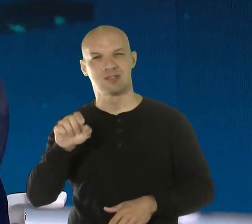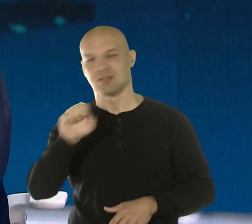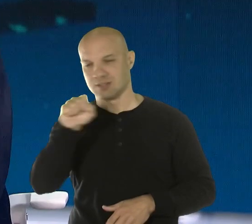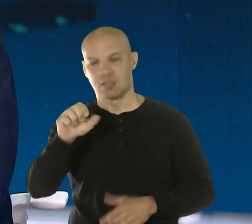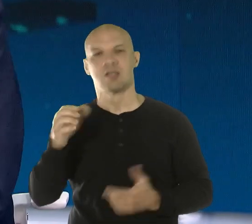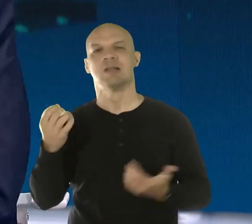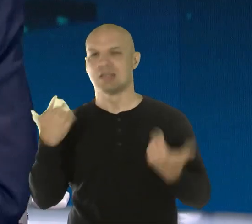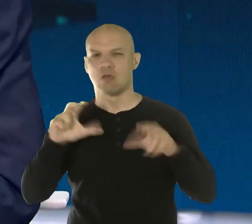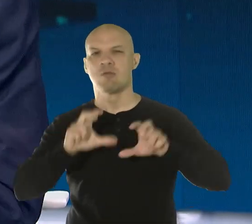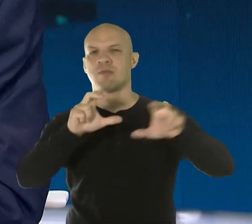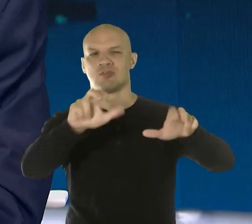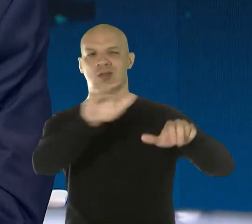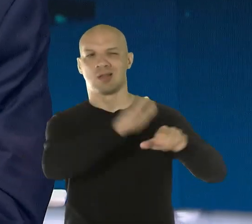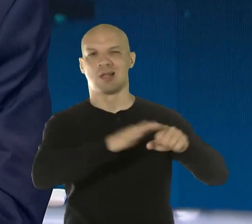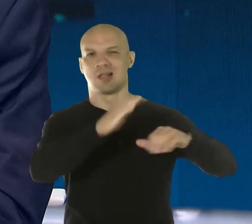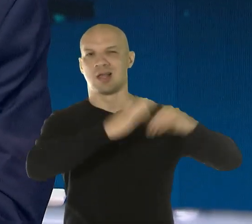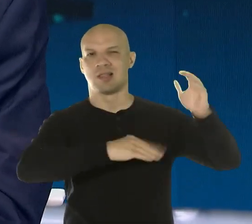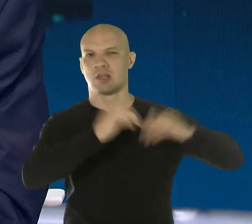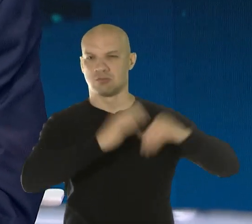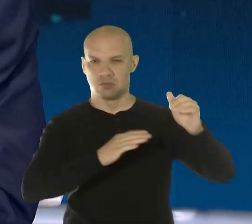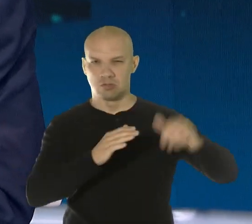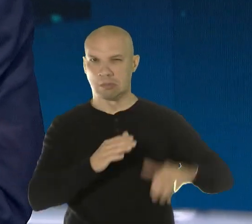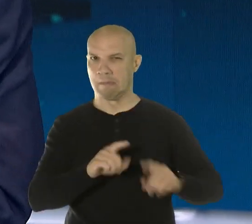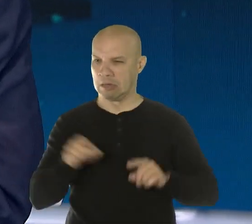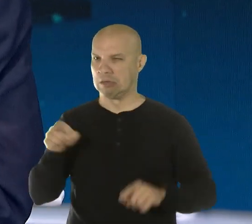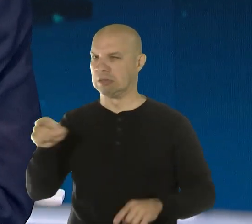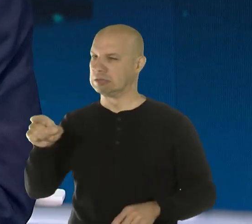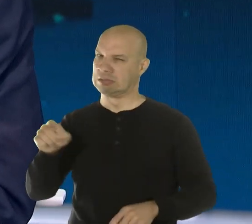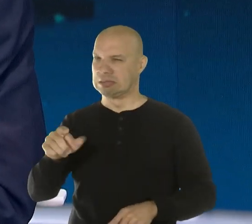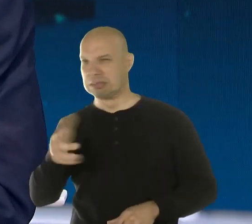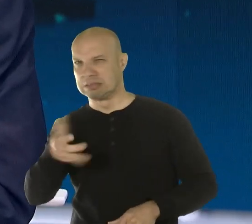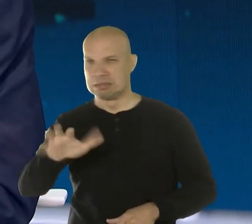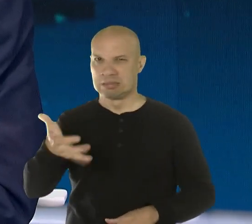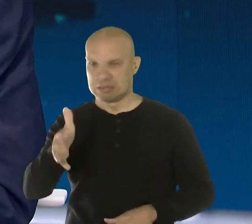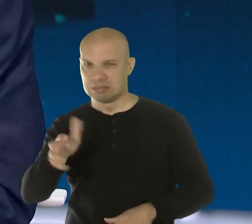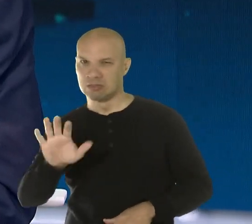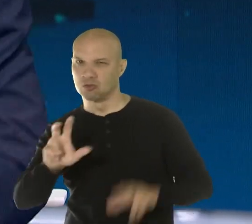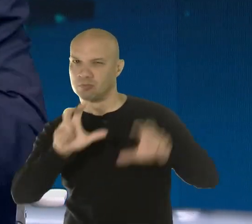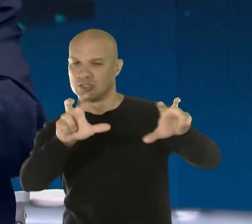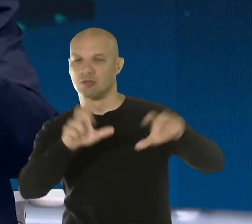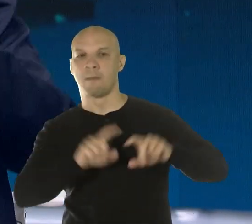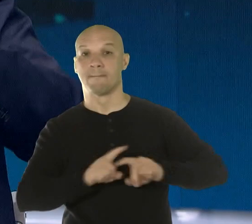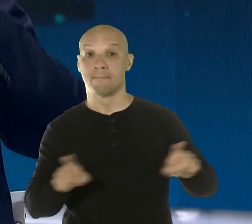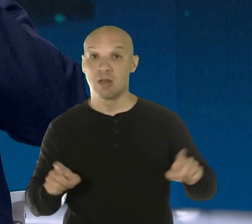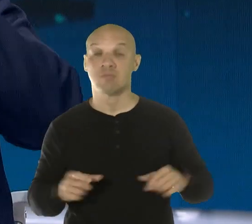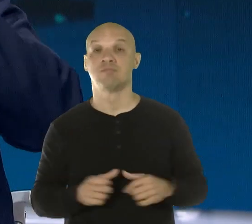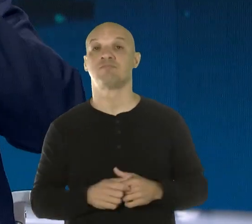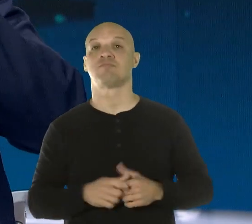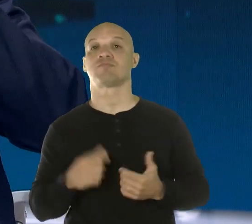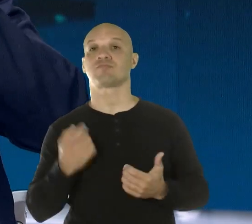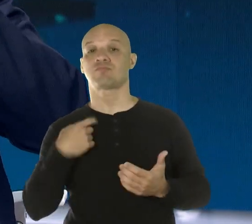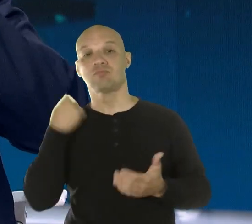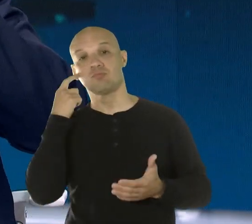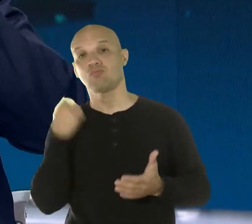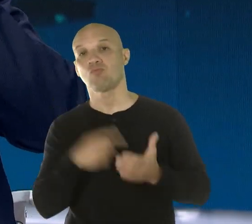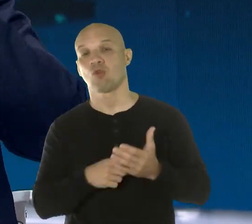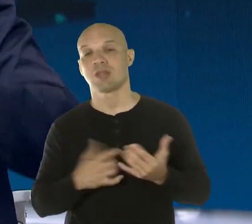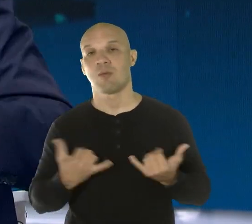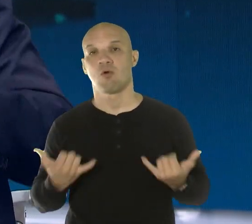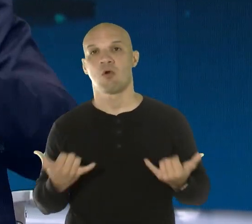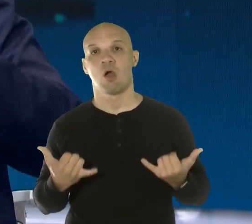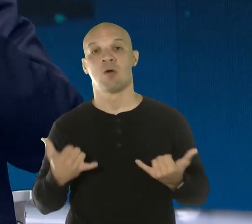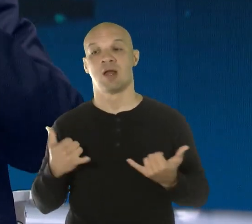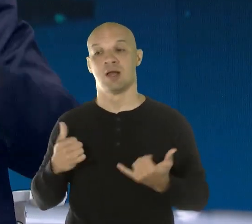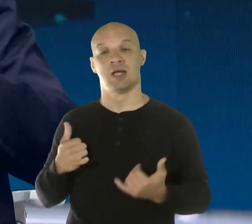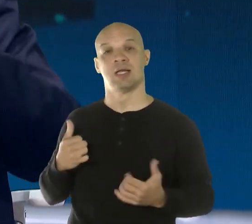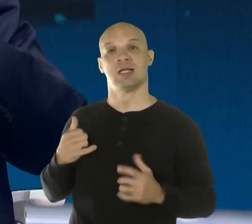construcción, que no le había ido muy bien. Pero de nuevo fue, y todavía estamos viendo el